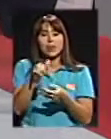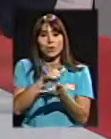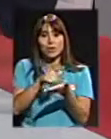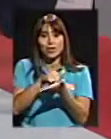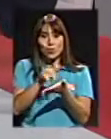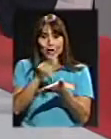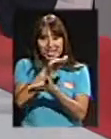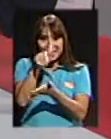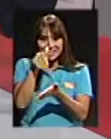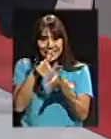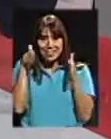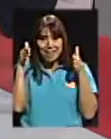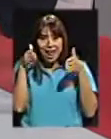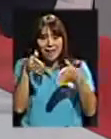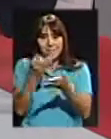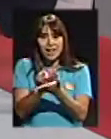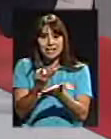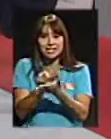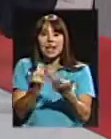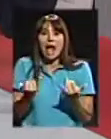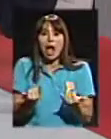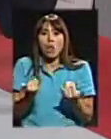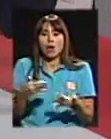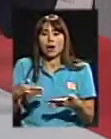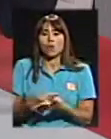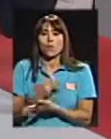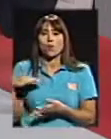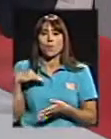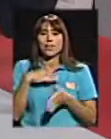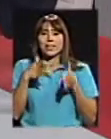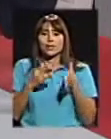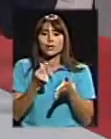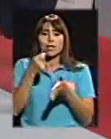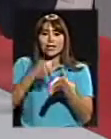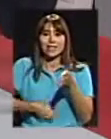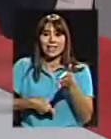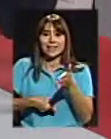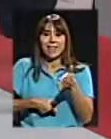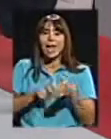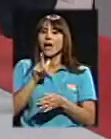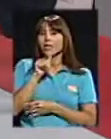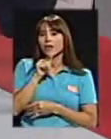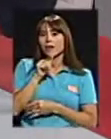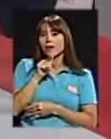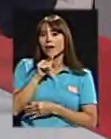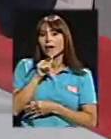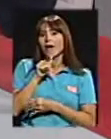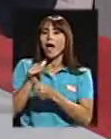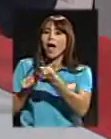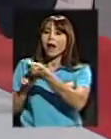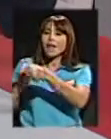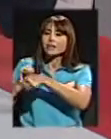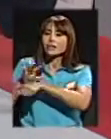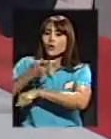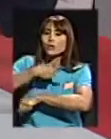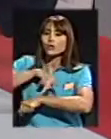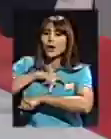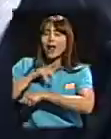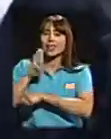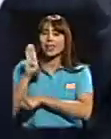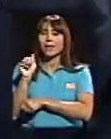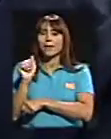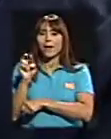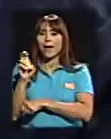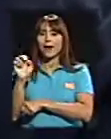pone ahora como nuevo ministro de Hacienda a su asesor personal. ¿Y por qué su asesor personal? Porque es el